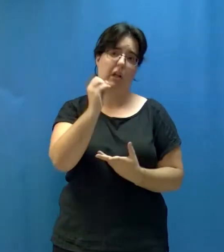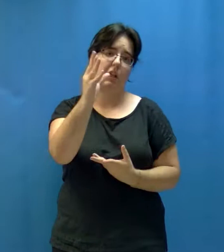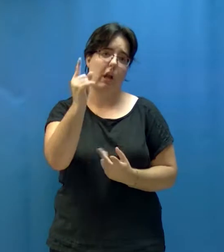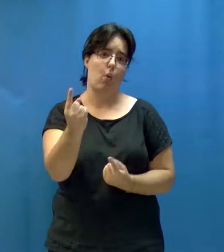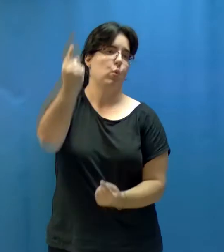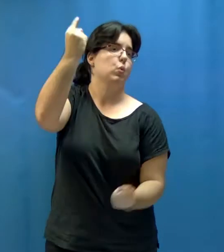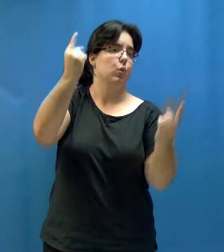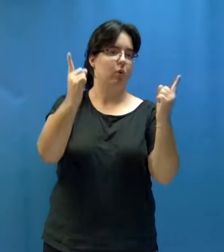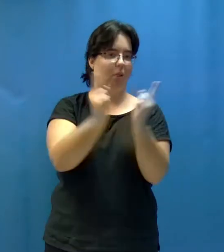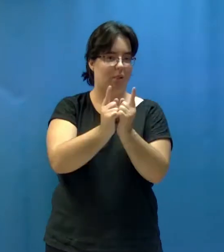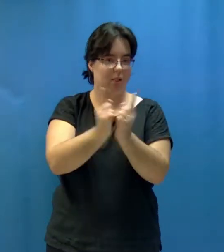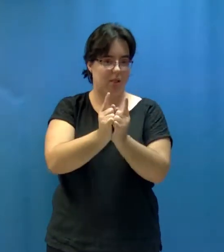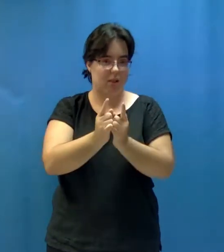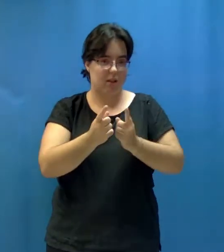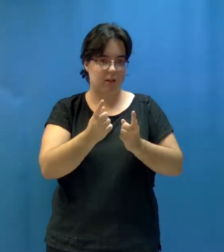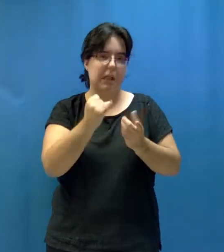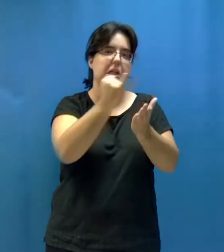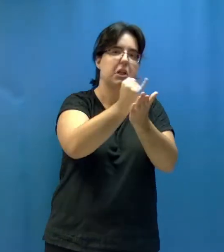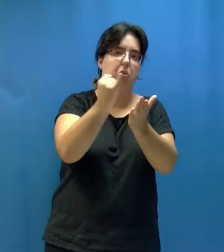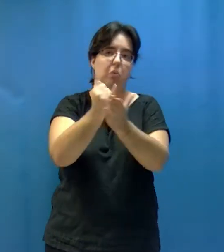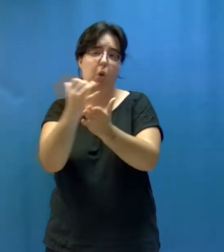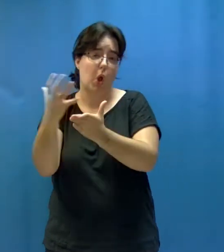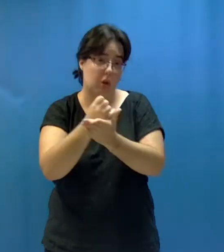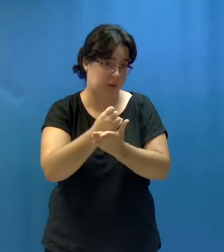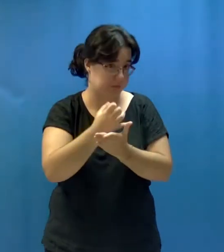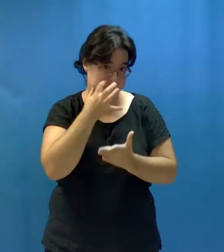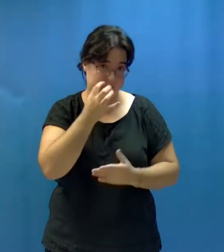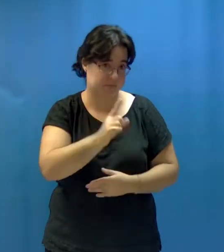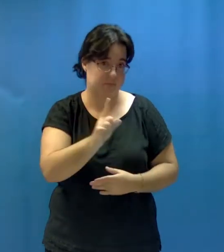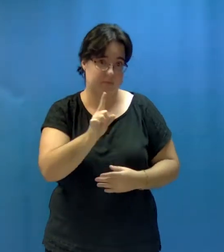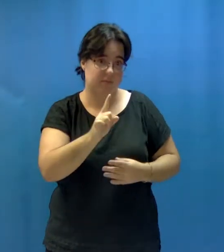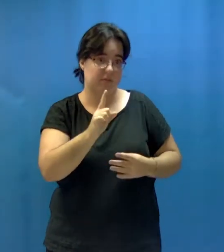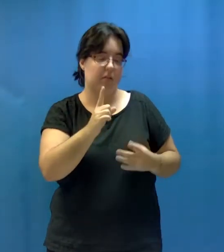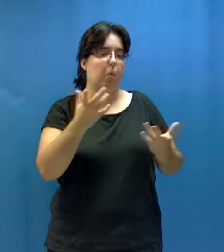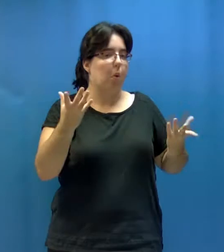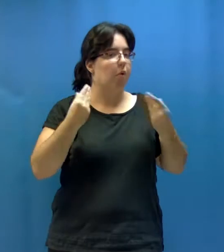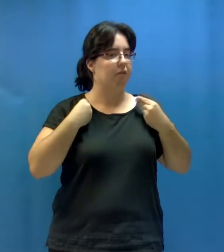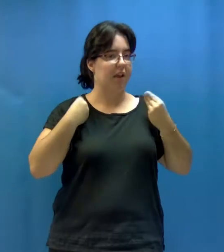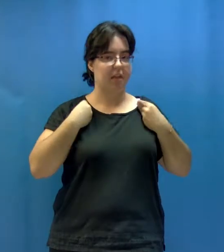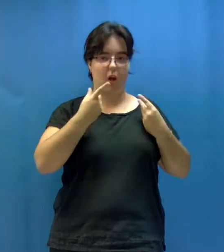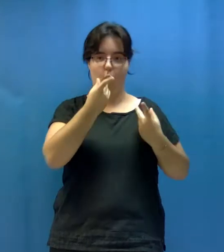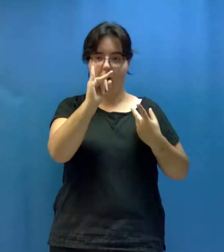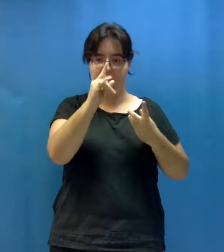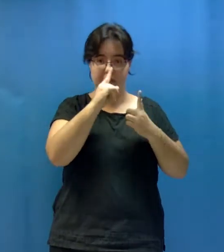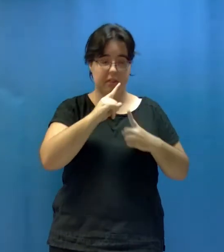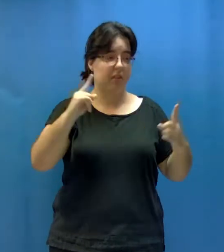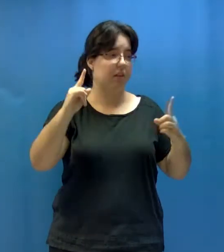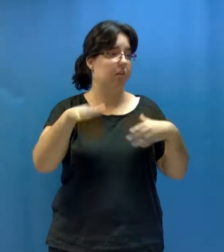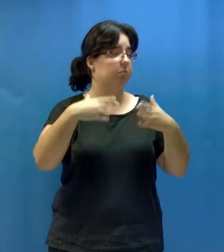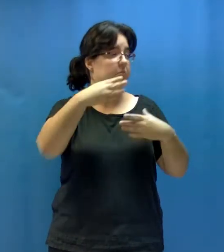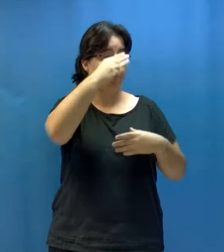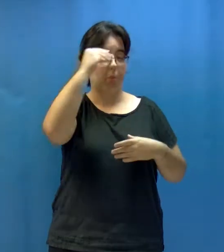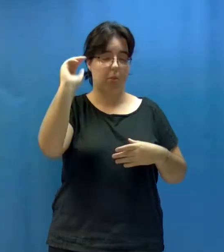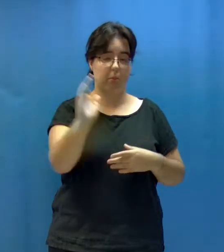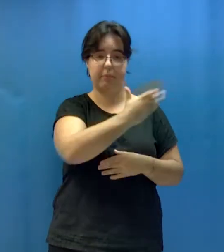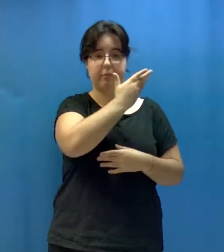en muchos casos y no en todos los institutos, ni mucho menos, una vez en la vida de la que te olvidas, como seguro